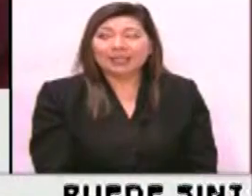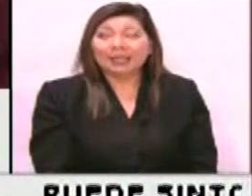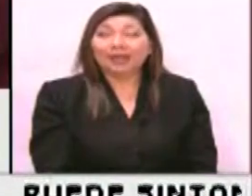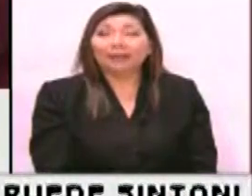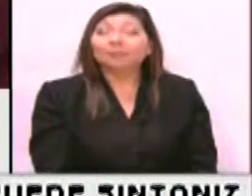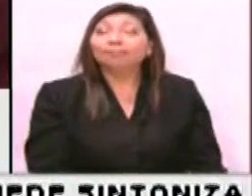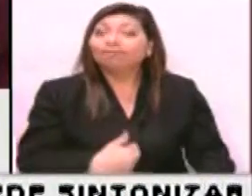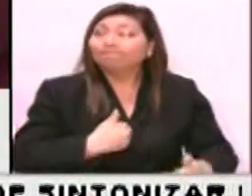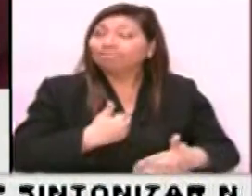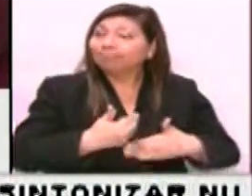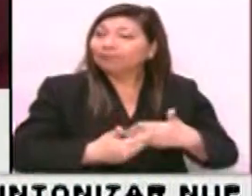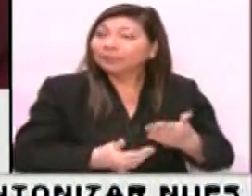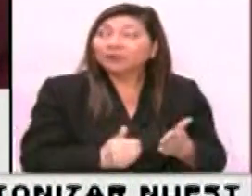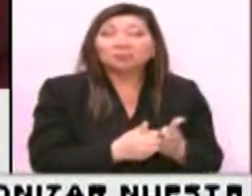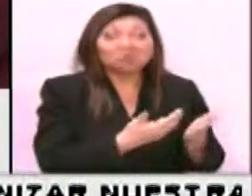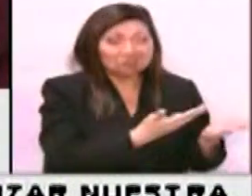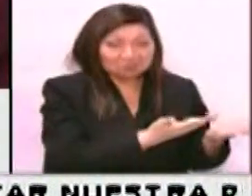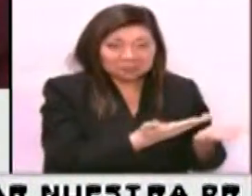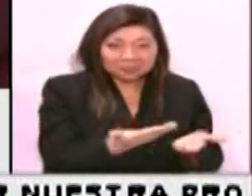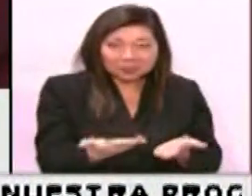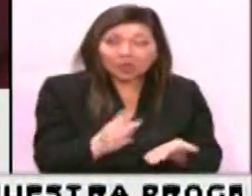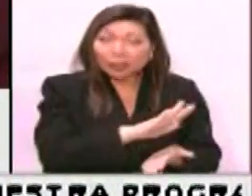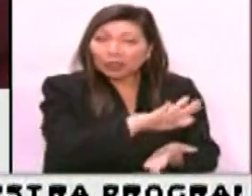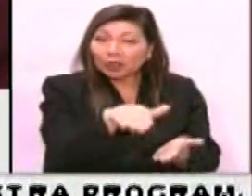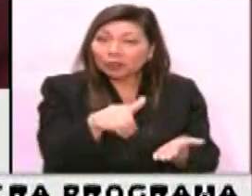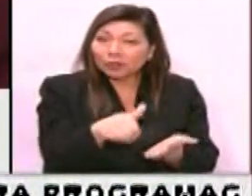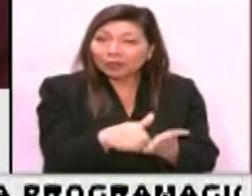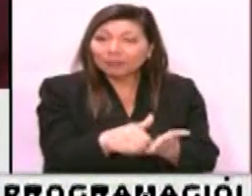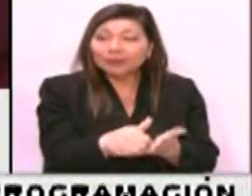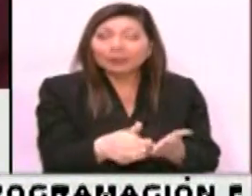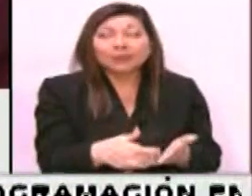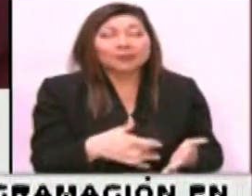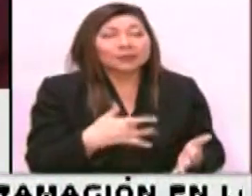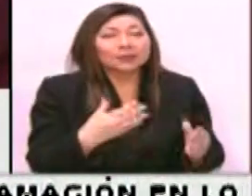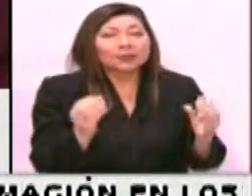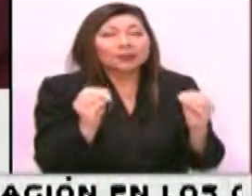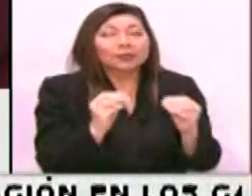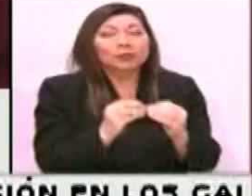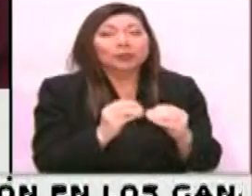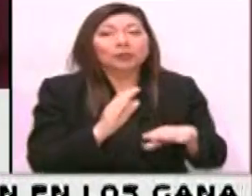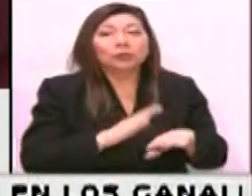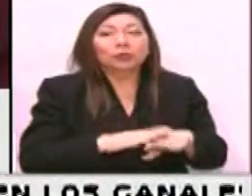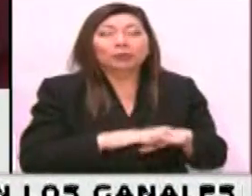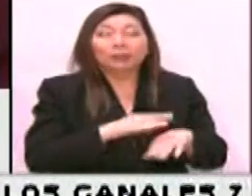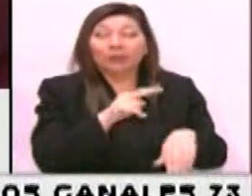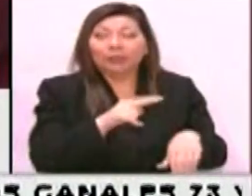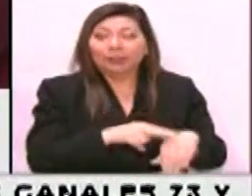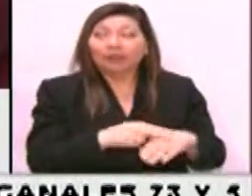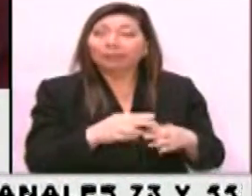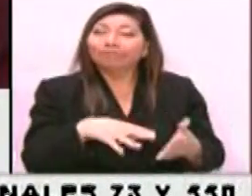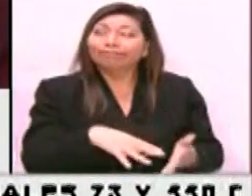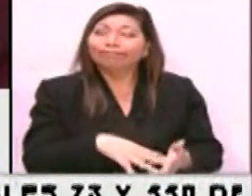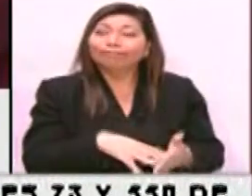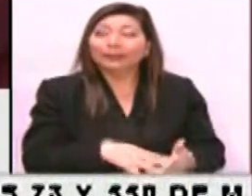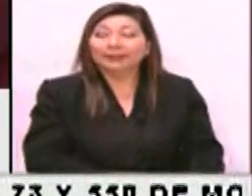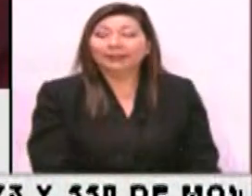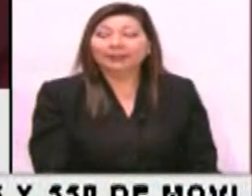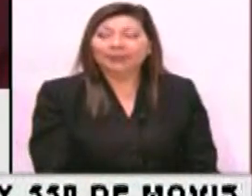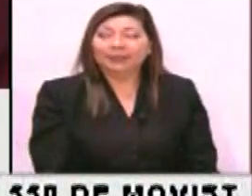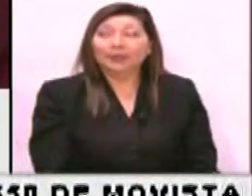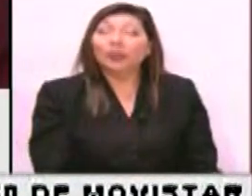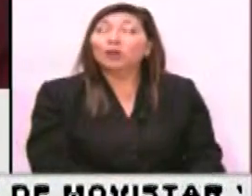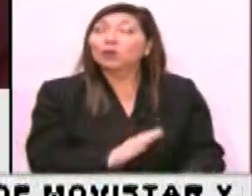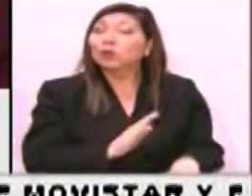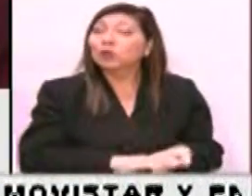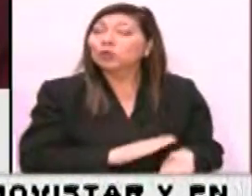Y en consecuencia los invito a que todos nos empinemos sobre nuestras naturales debilidades,